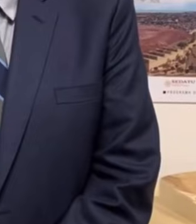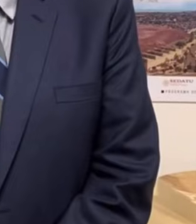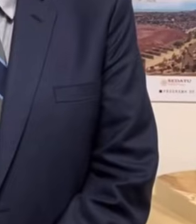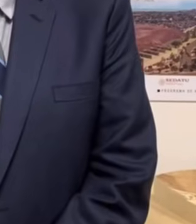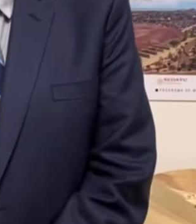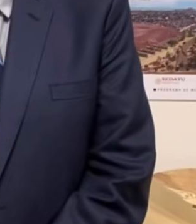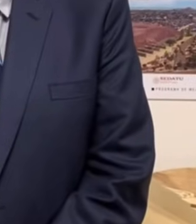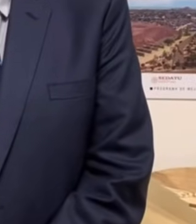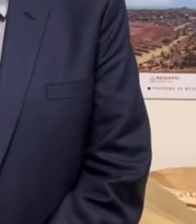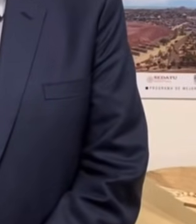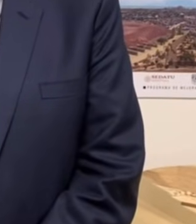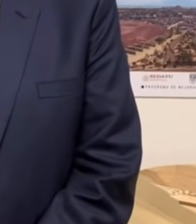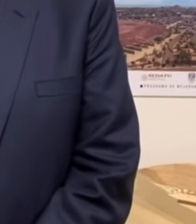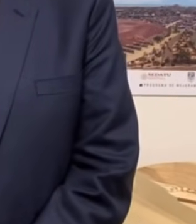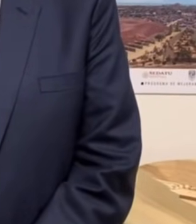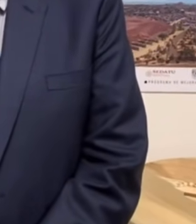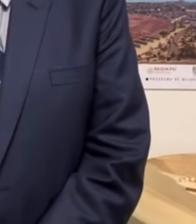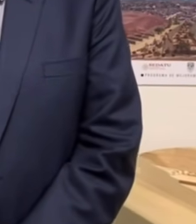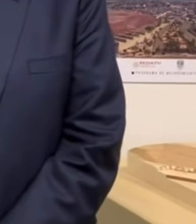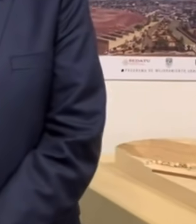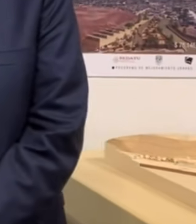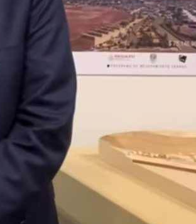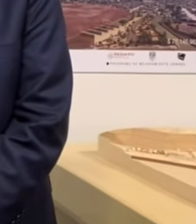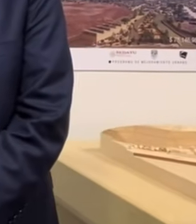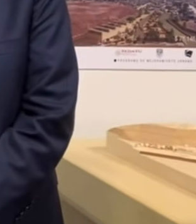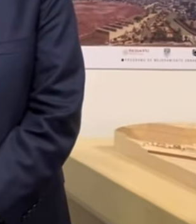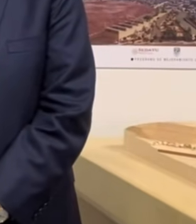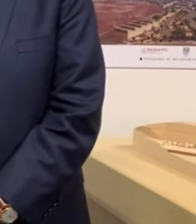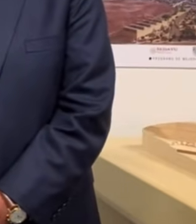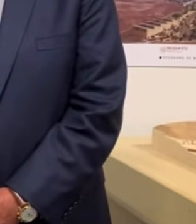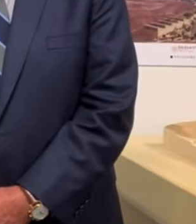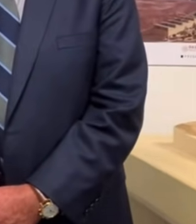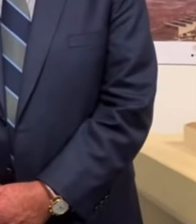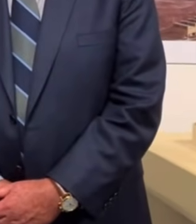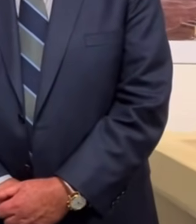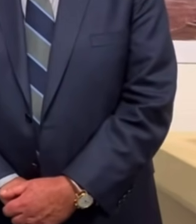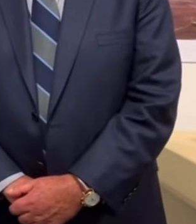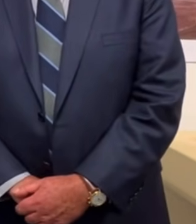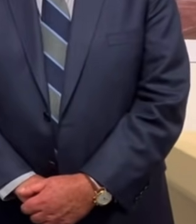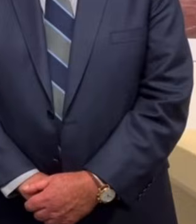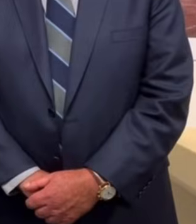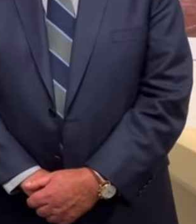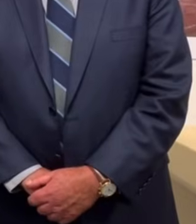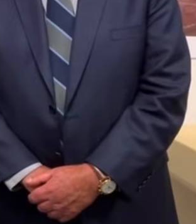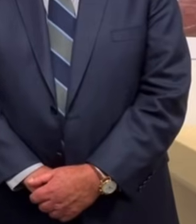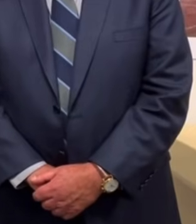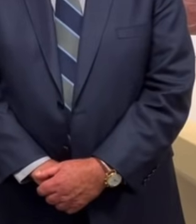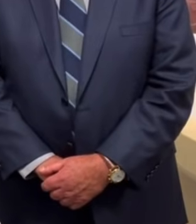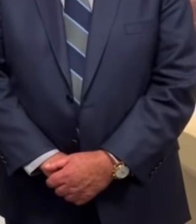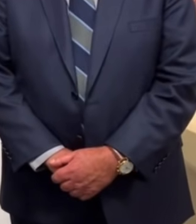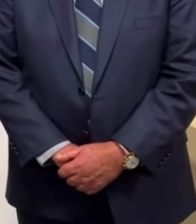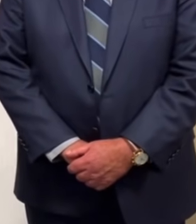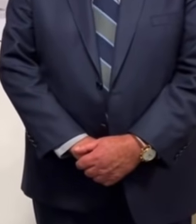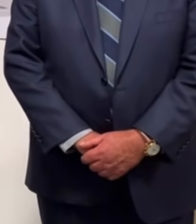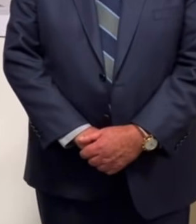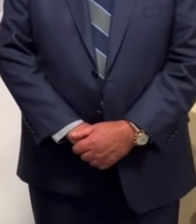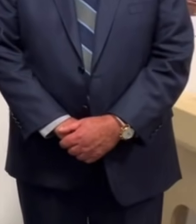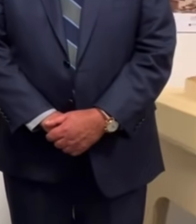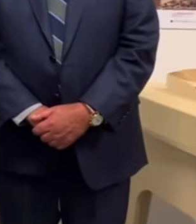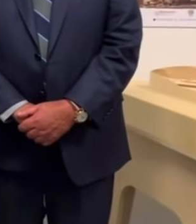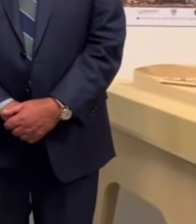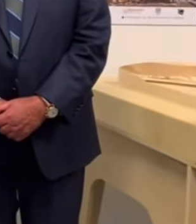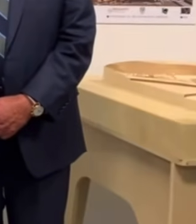programa muy importante. Contamos con el apoyo de la Facultad de Arquitectura de la UNAM. Son